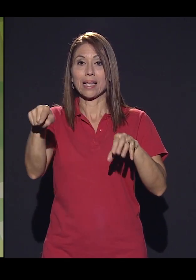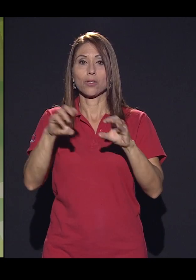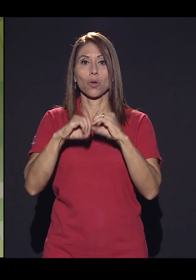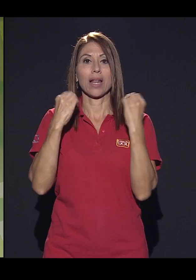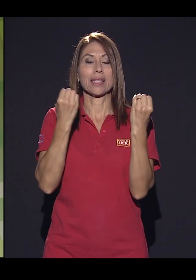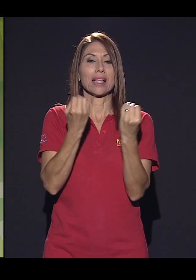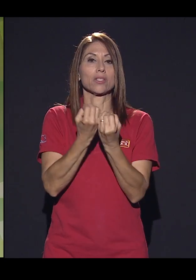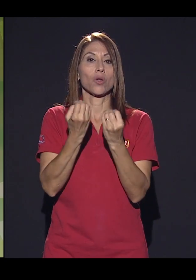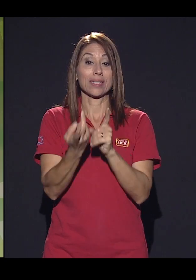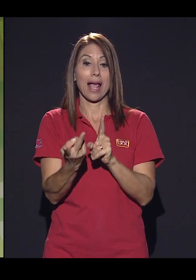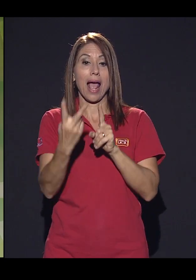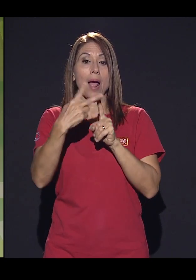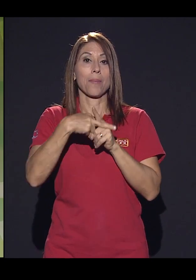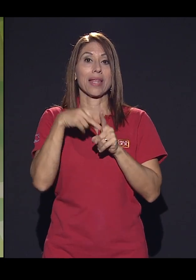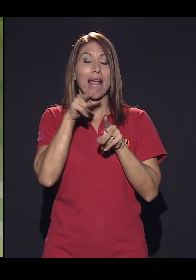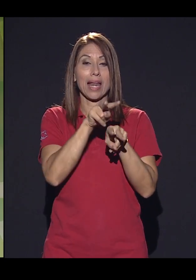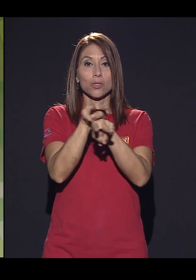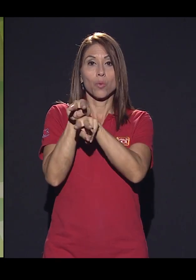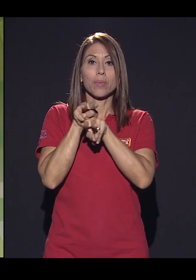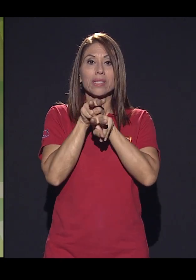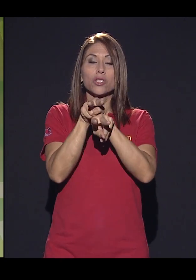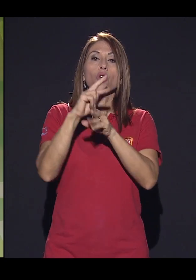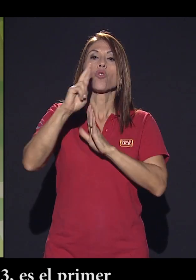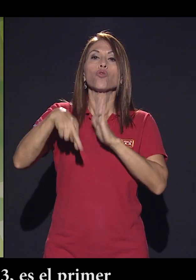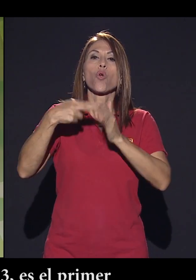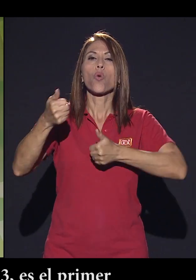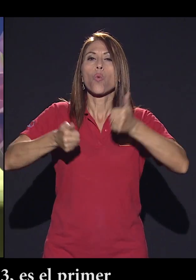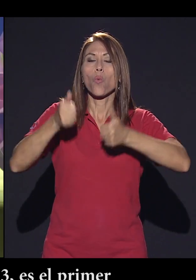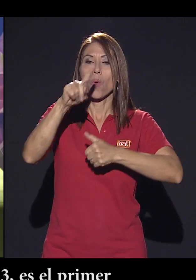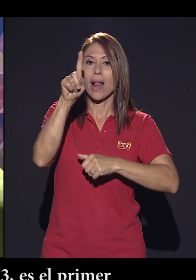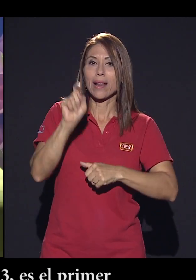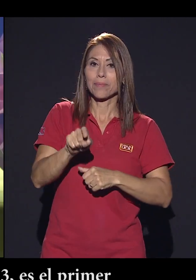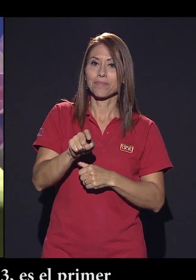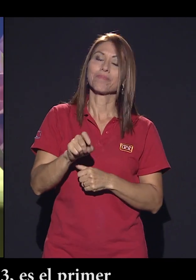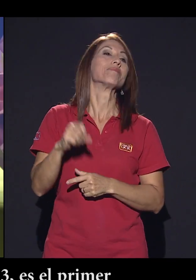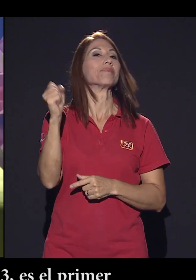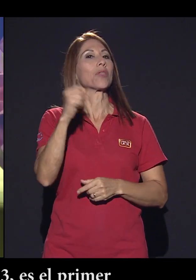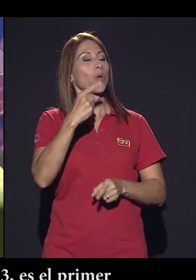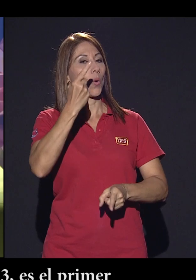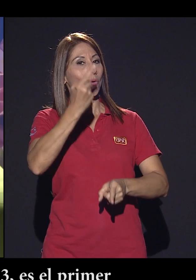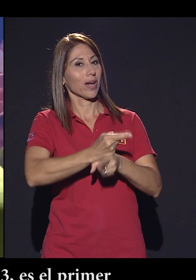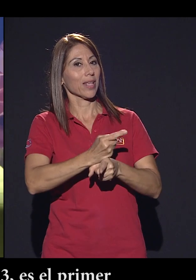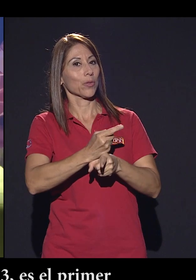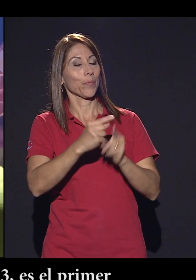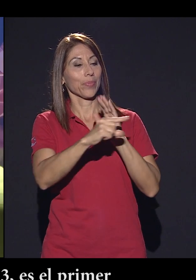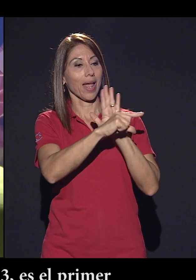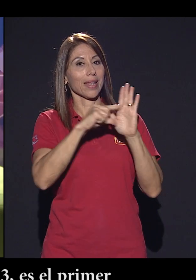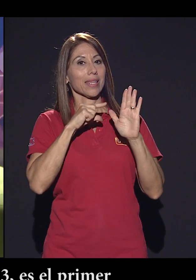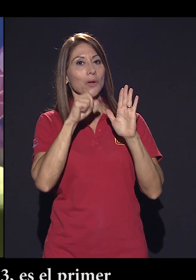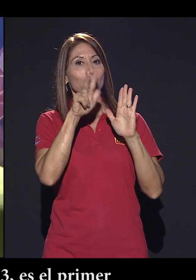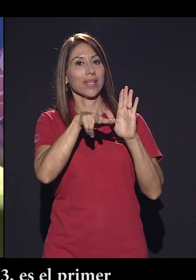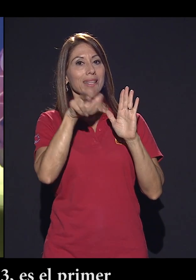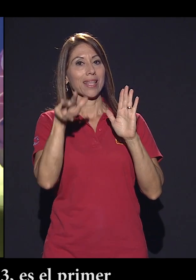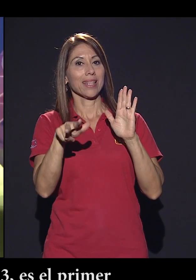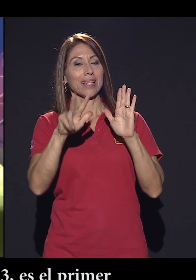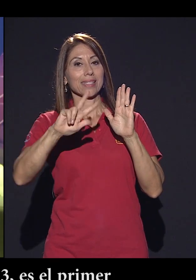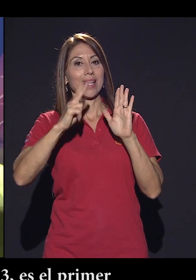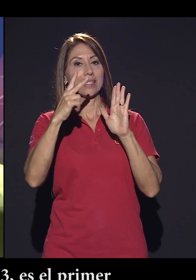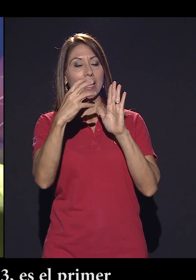estas organizaciones en aplicar este mecanismo de supervisión? Correcto. El tercer párrafo de este artículo